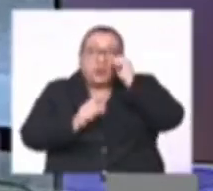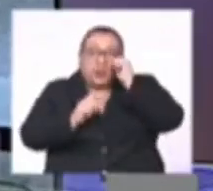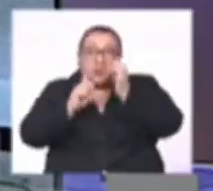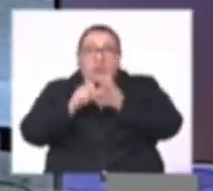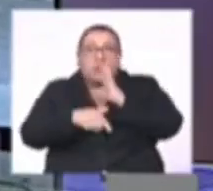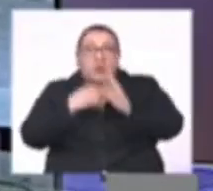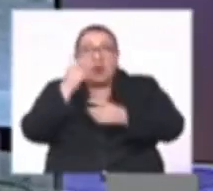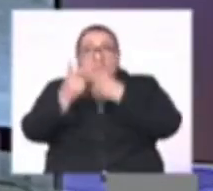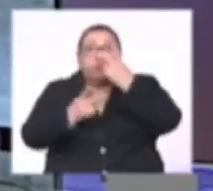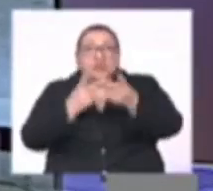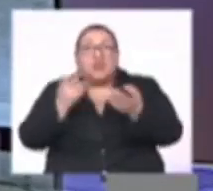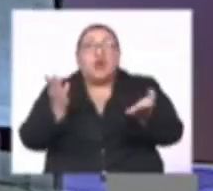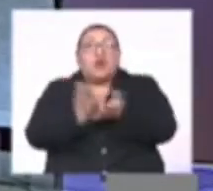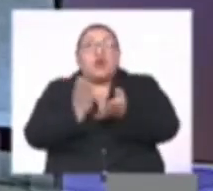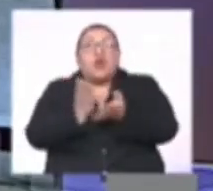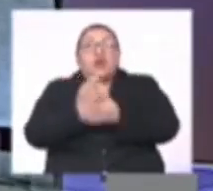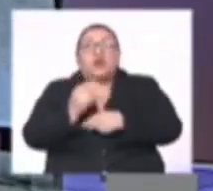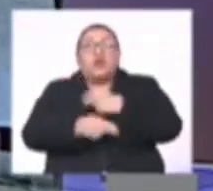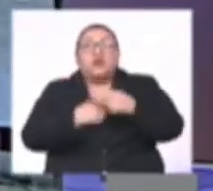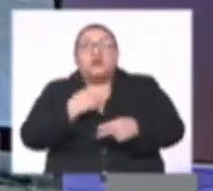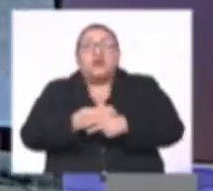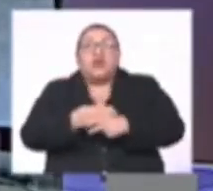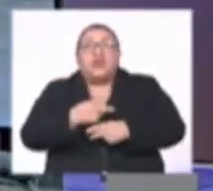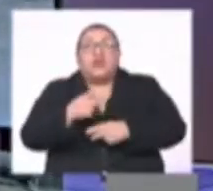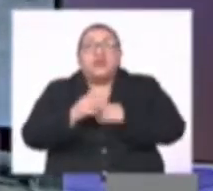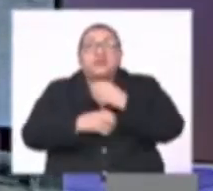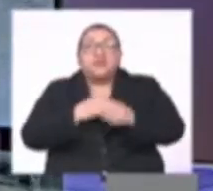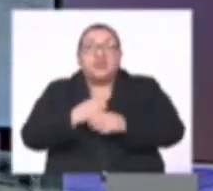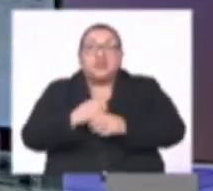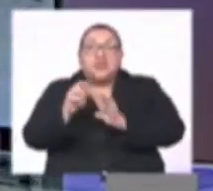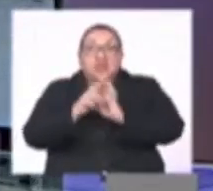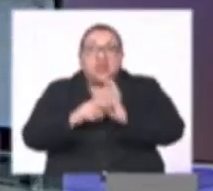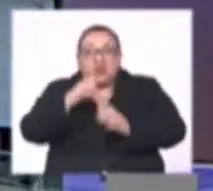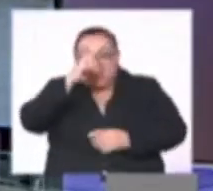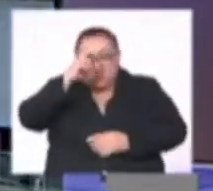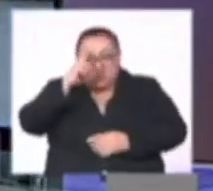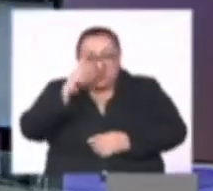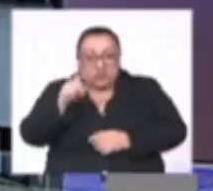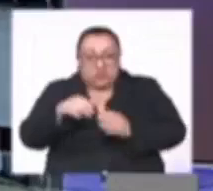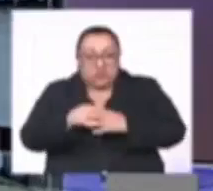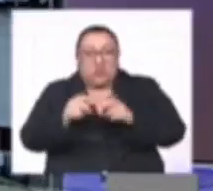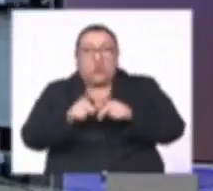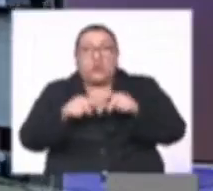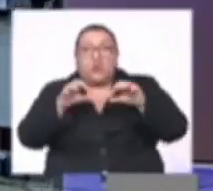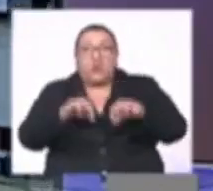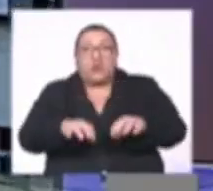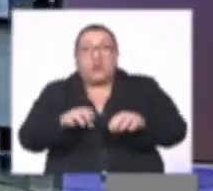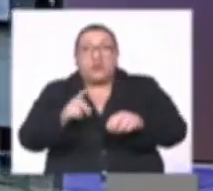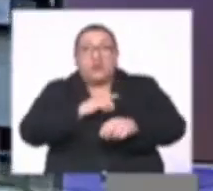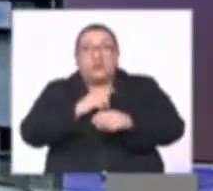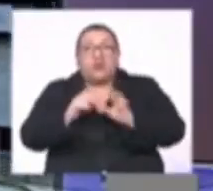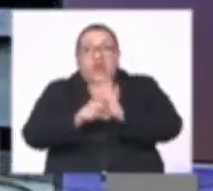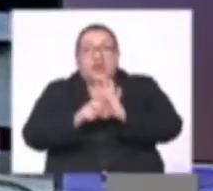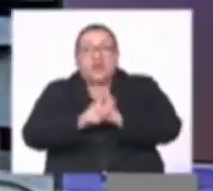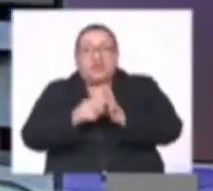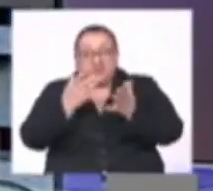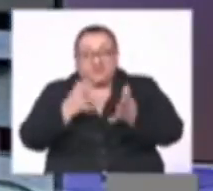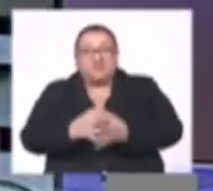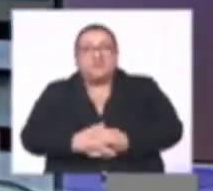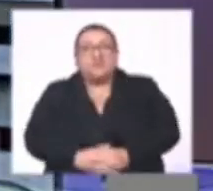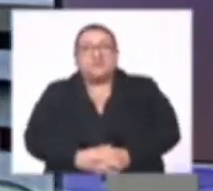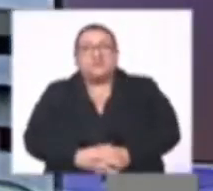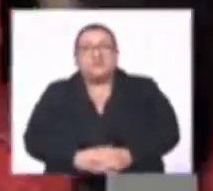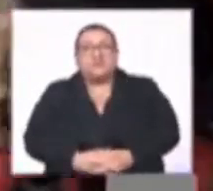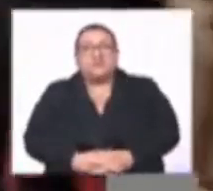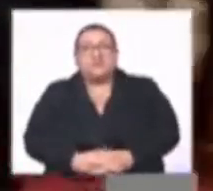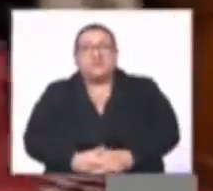de una delegación del Colegio Nacional de Ciencias de la región de Cusco en las instalaciones del Poder Legislativo. Veamos.